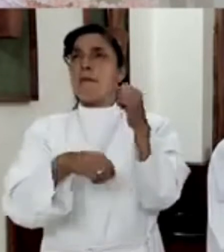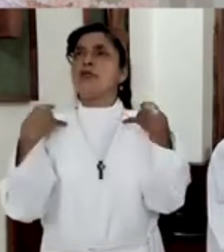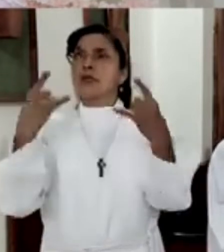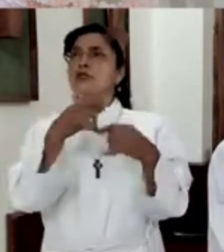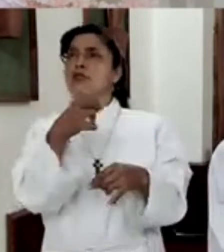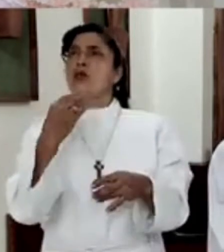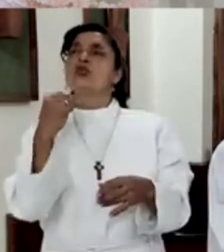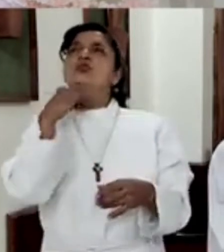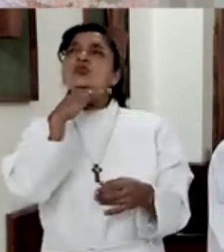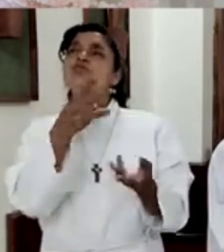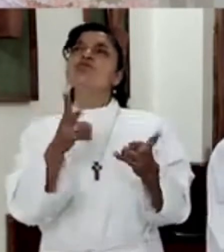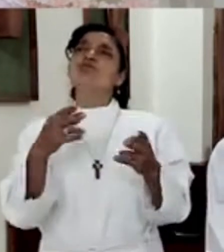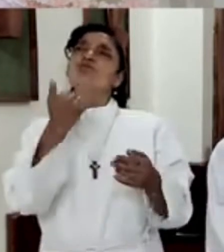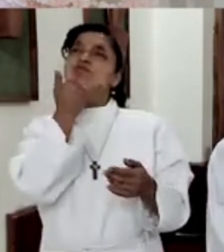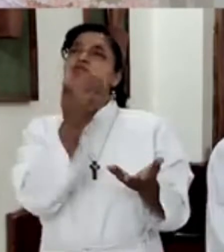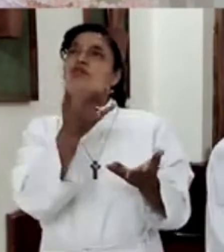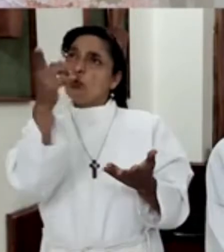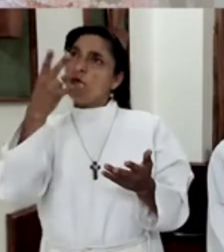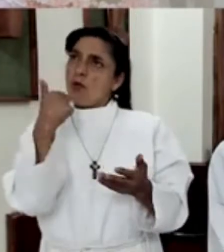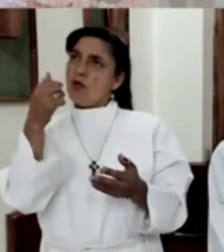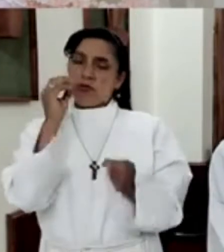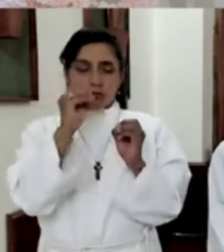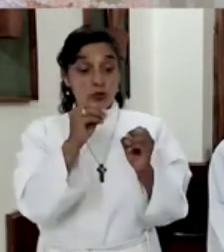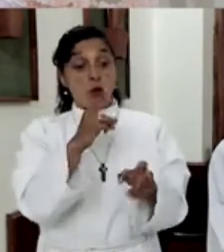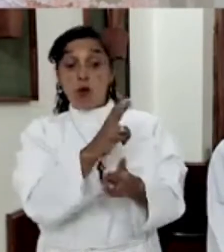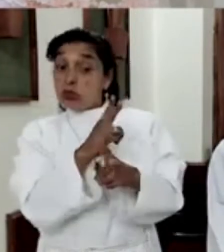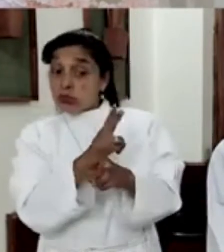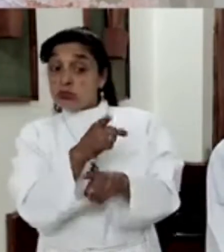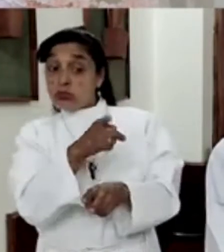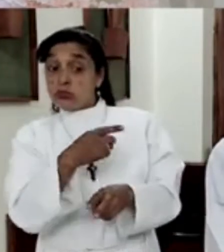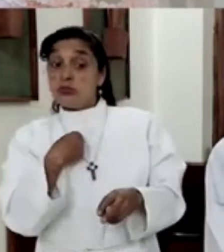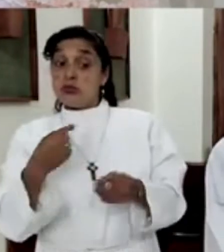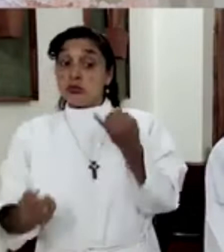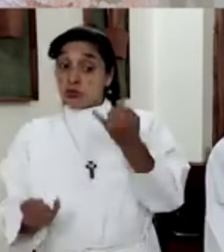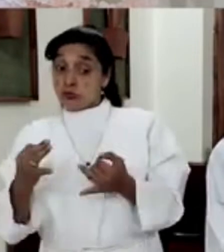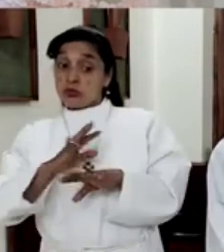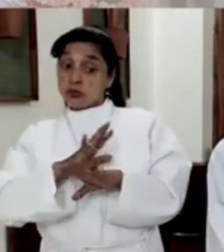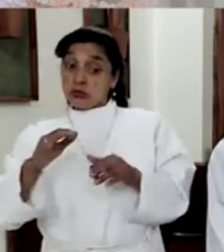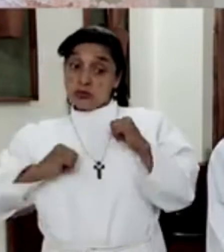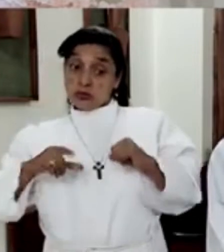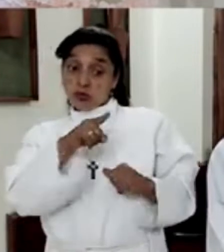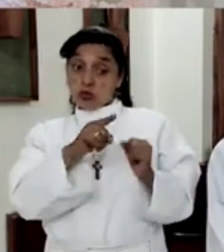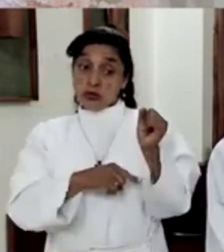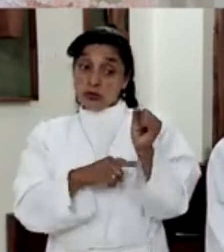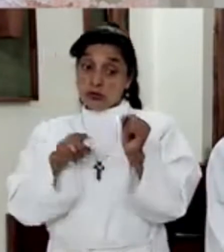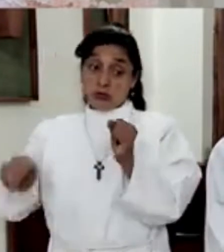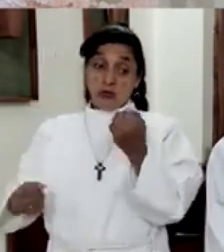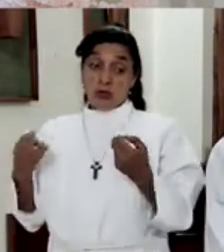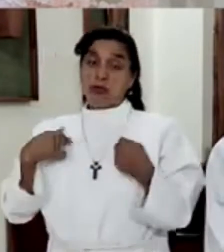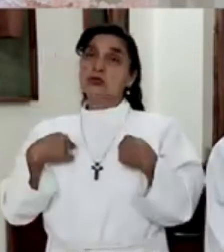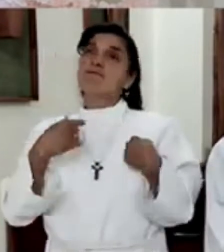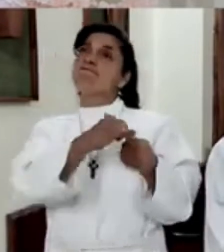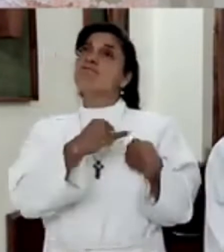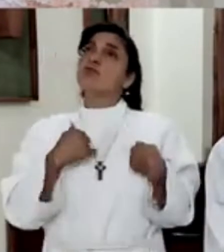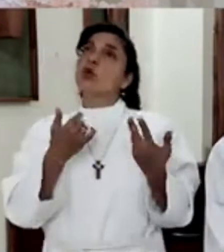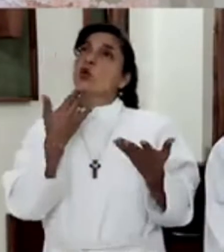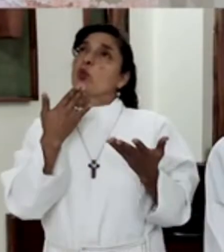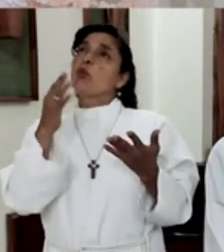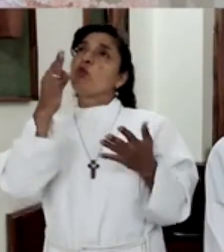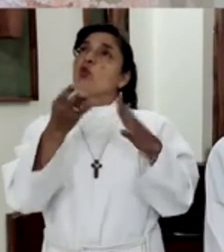5 hermanos, para que les advierta y no acaben también ellos en este lugar de tormentos.